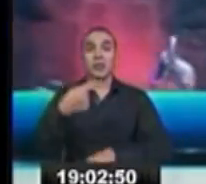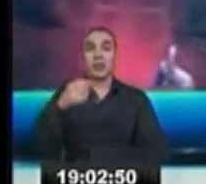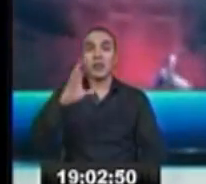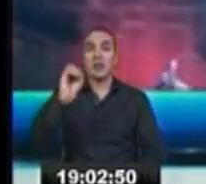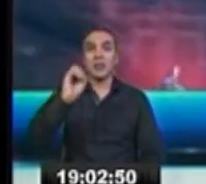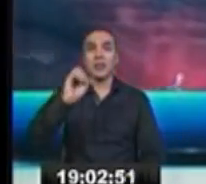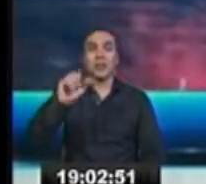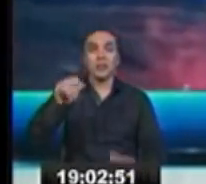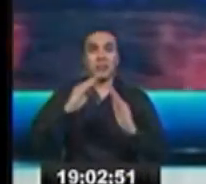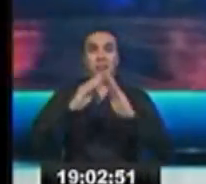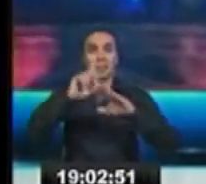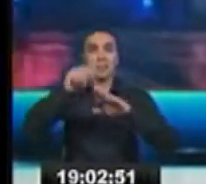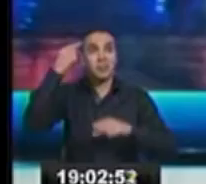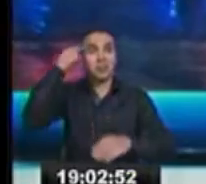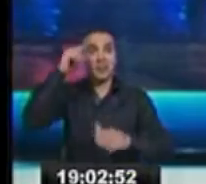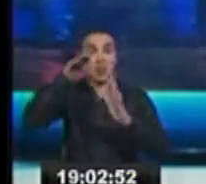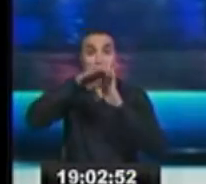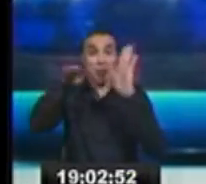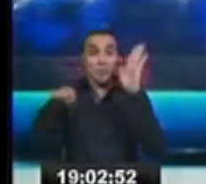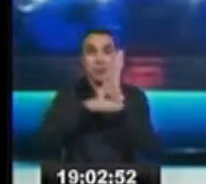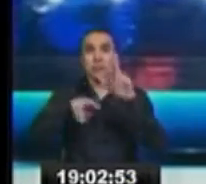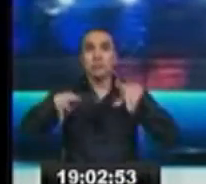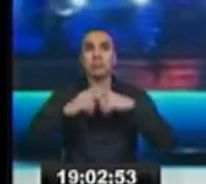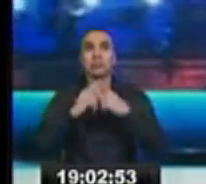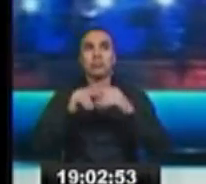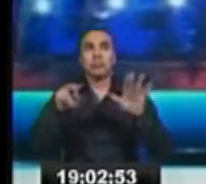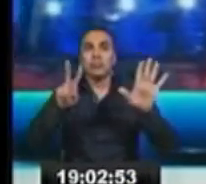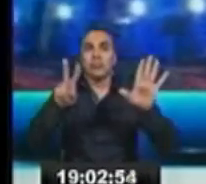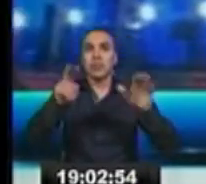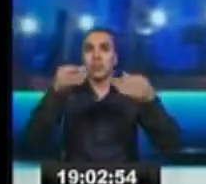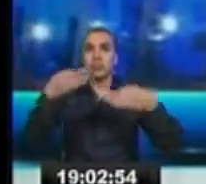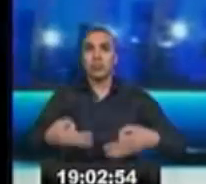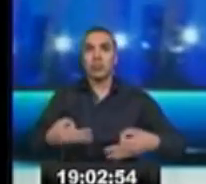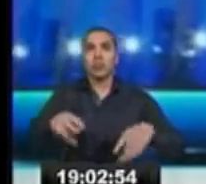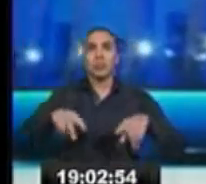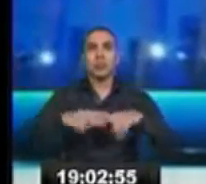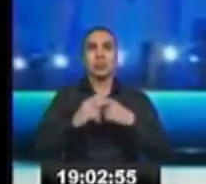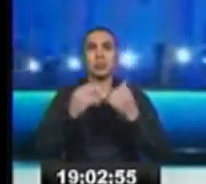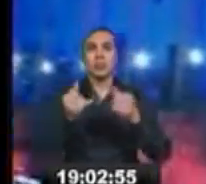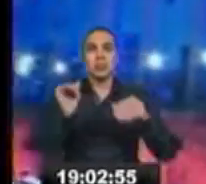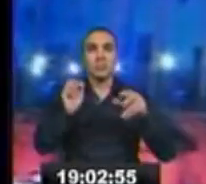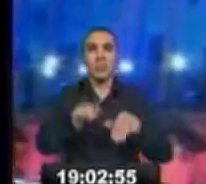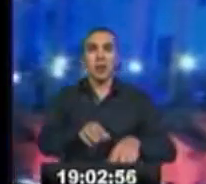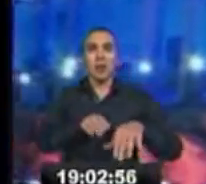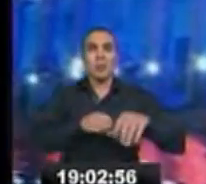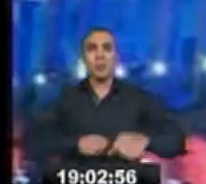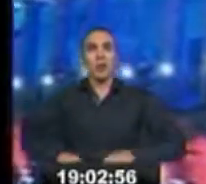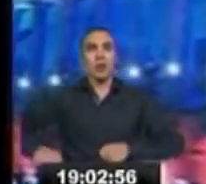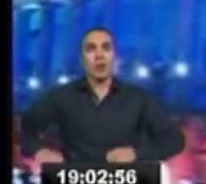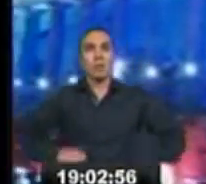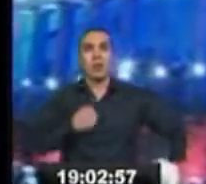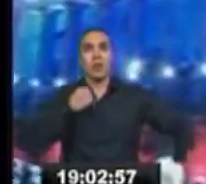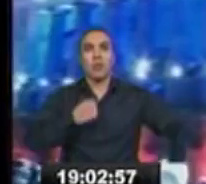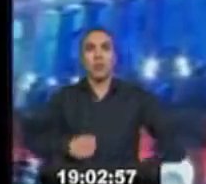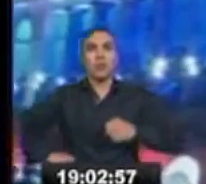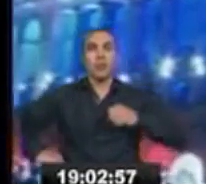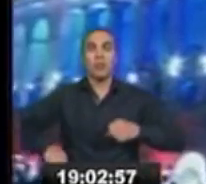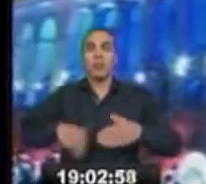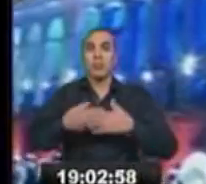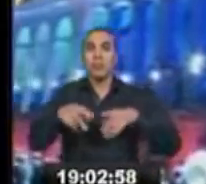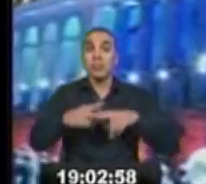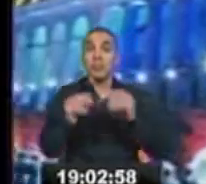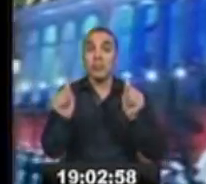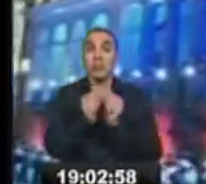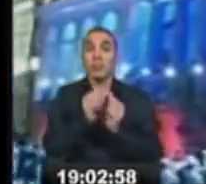en los bajos del Palacio de Carondelet, desde las 19 horas se desarrolla este acto castrense, que empezó